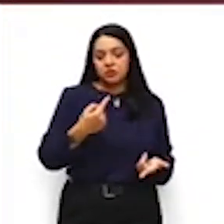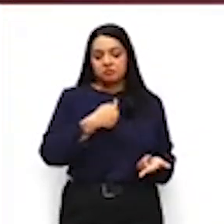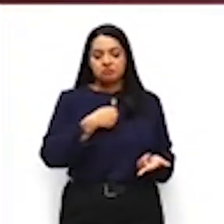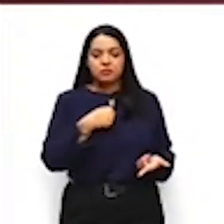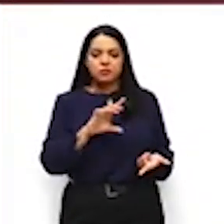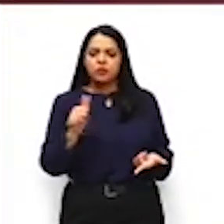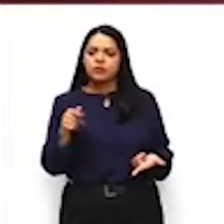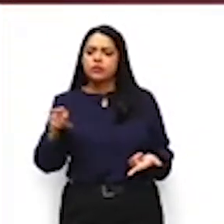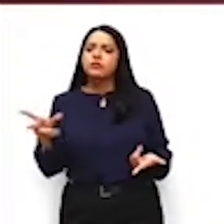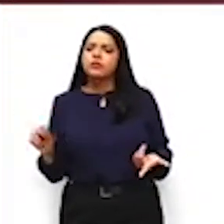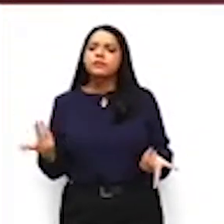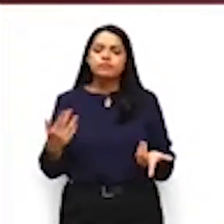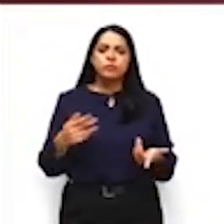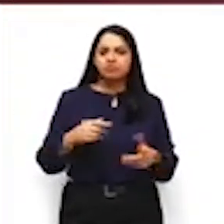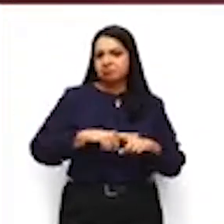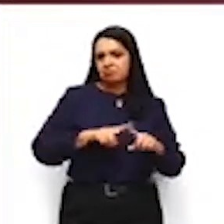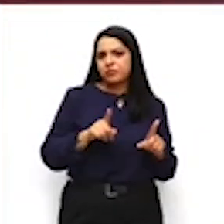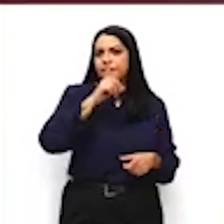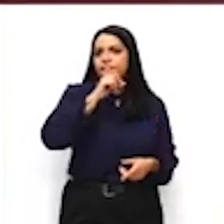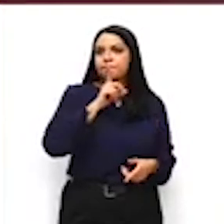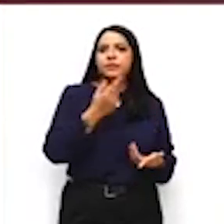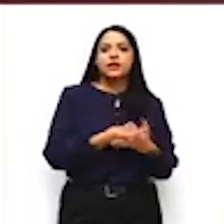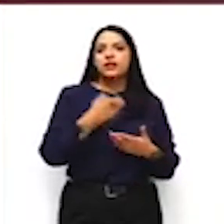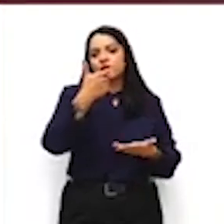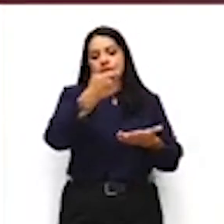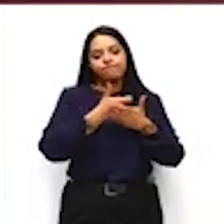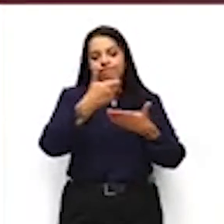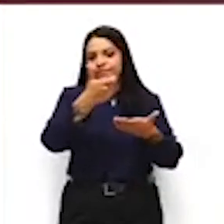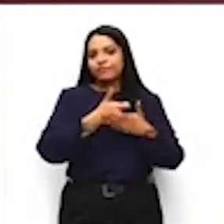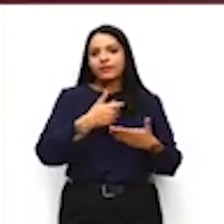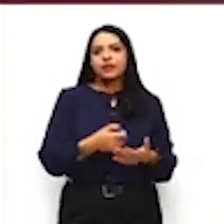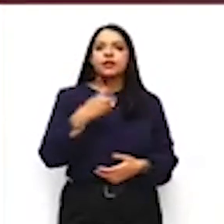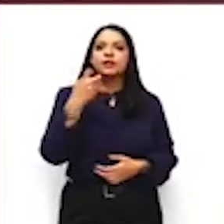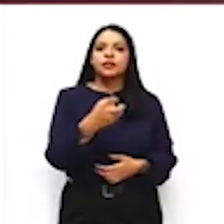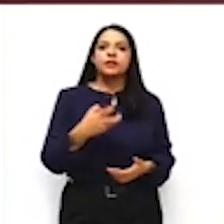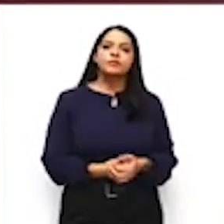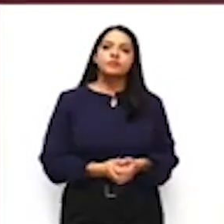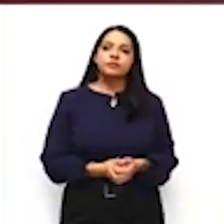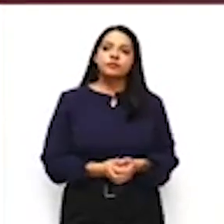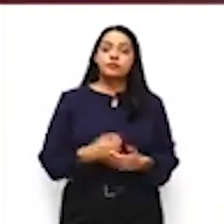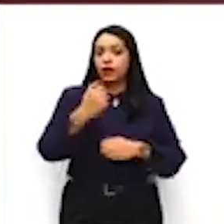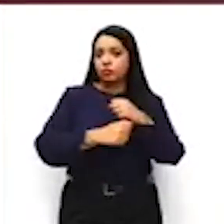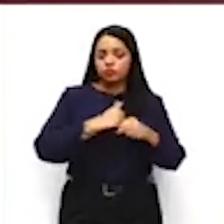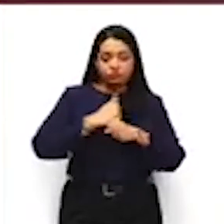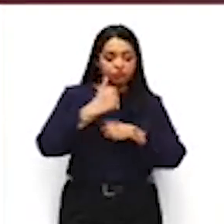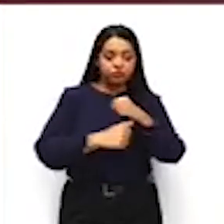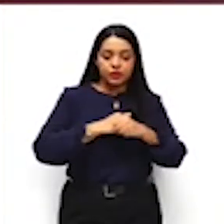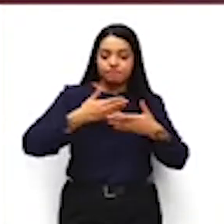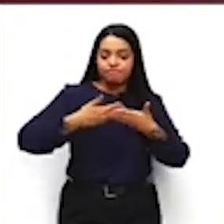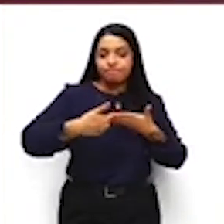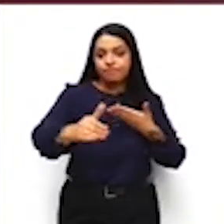pues a nosotros tampoco. Y así se han pasado los años y ellos